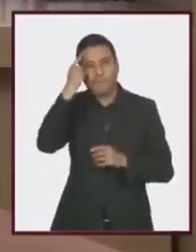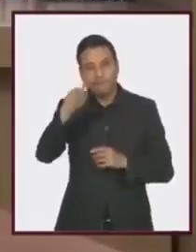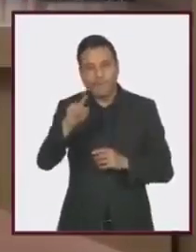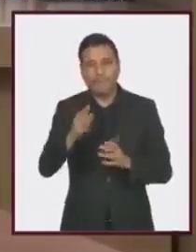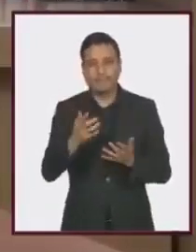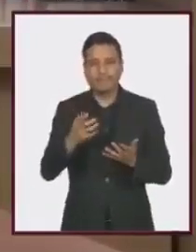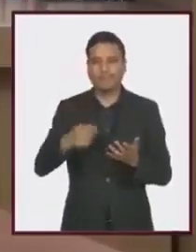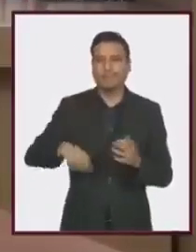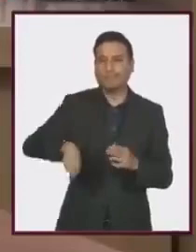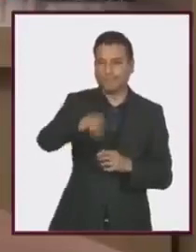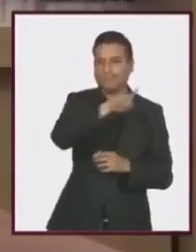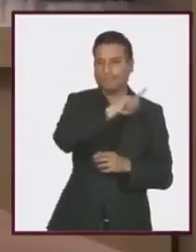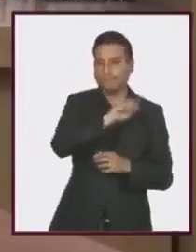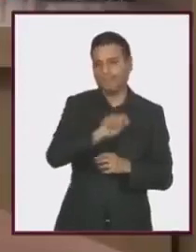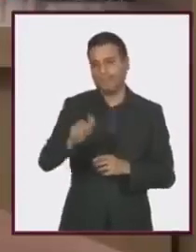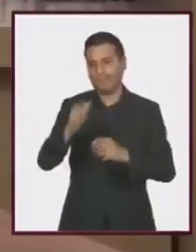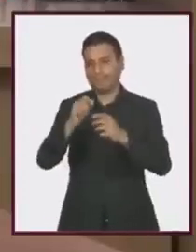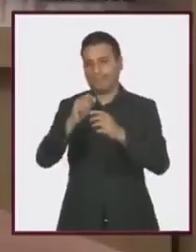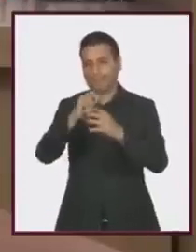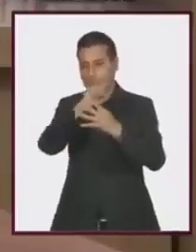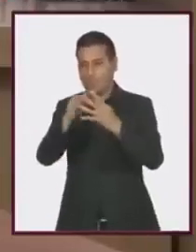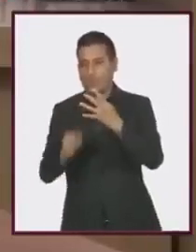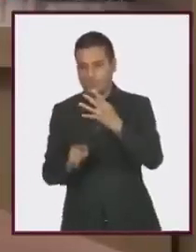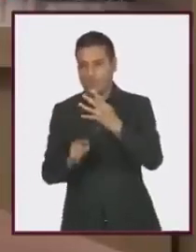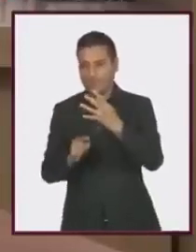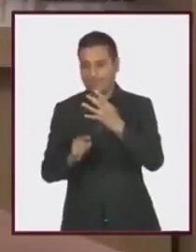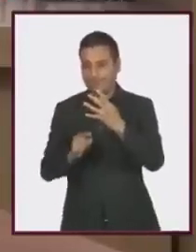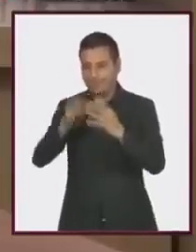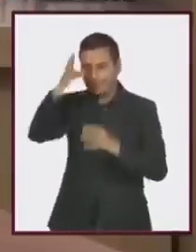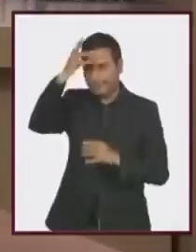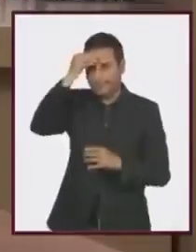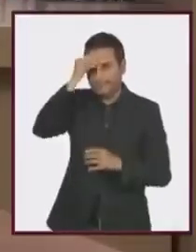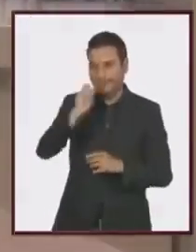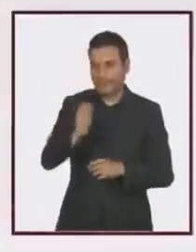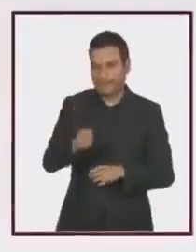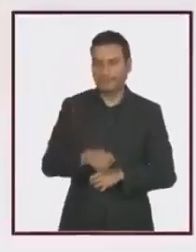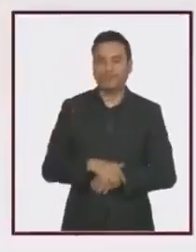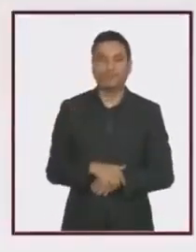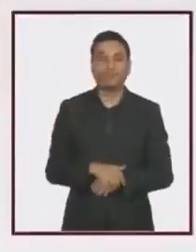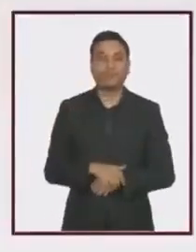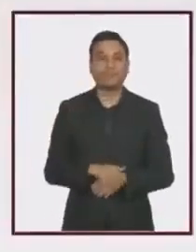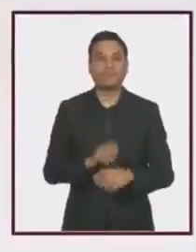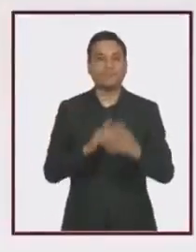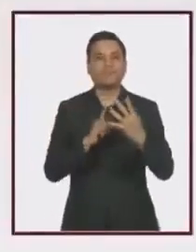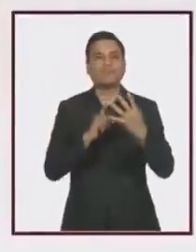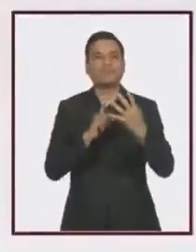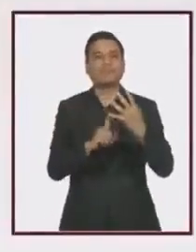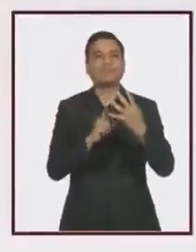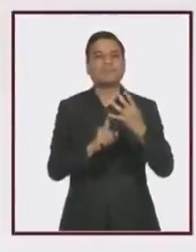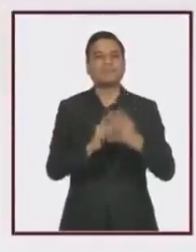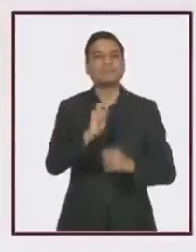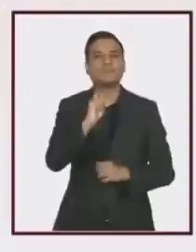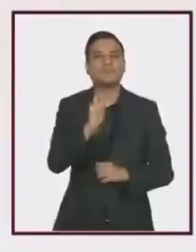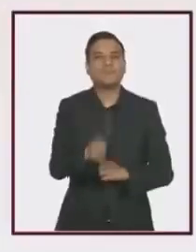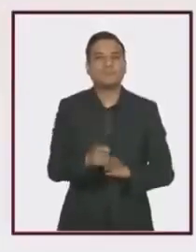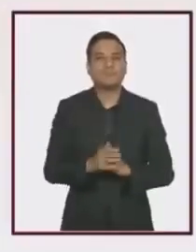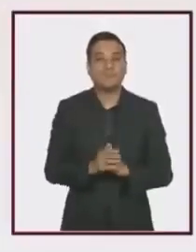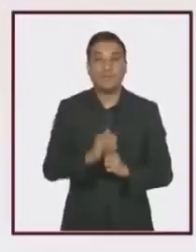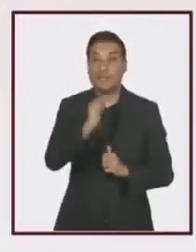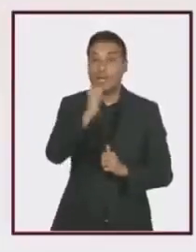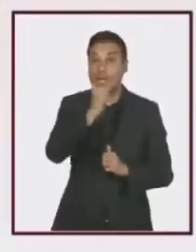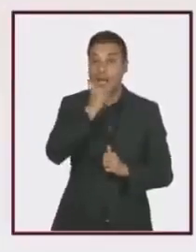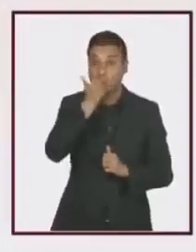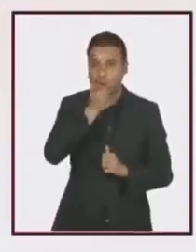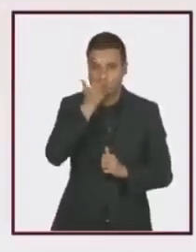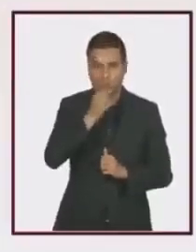estos ejes articuladores. El cuarto rasgo del perfil es que valoren sus potencialidades